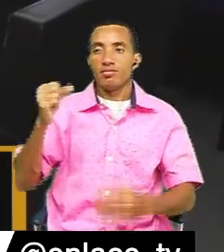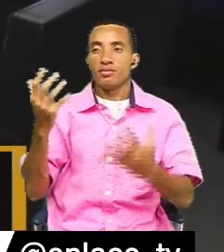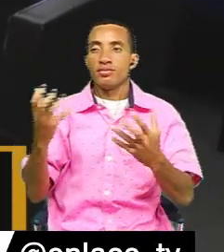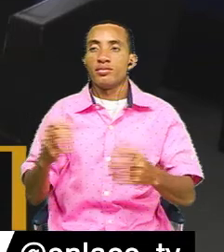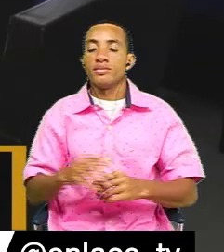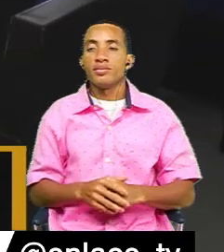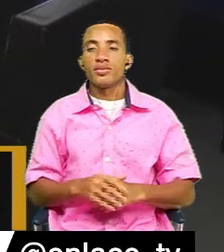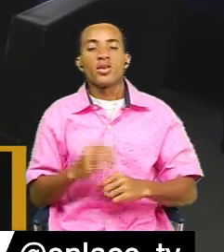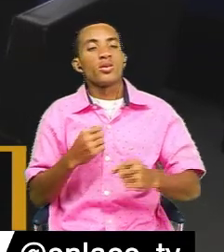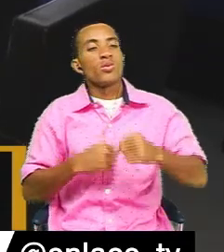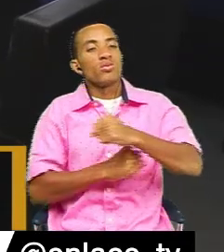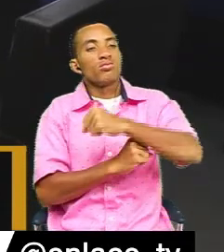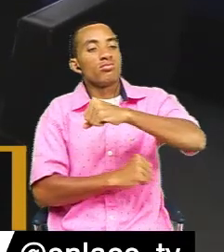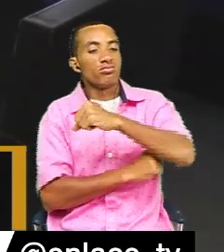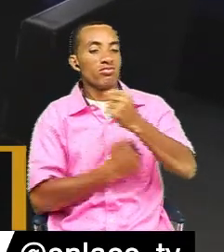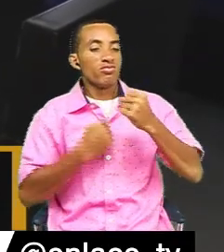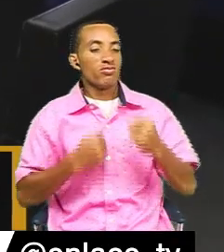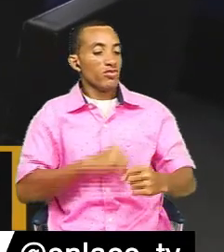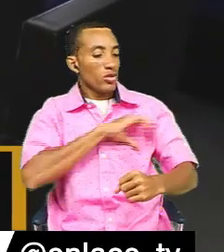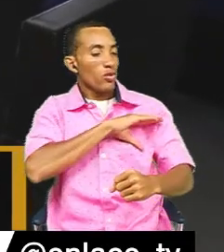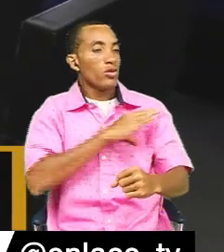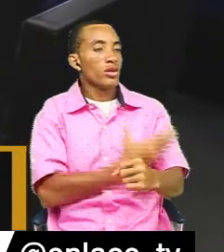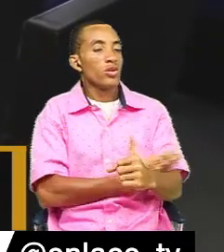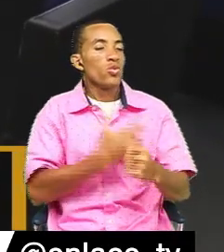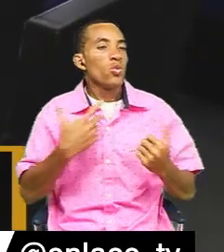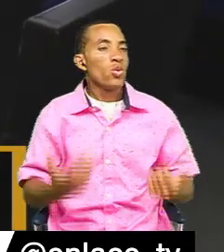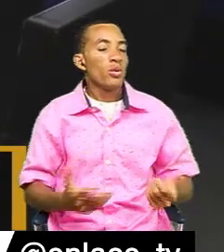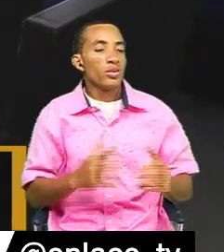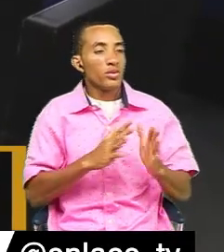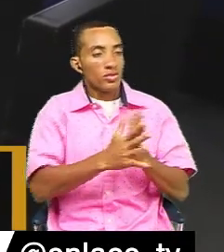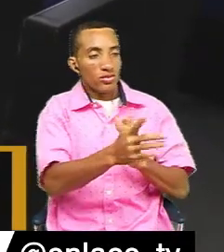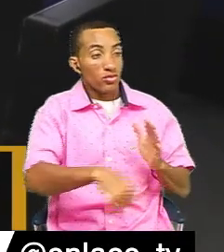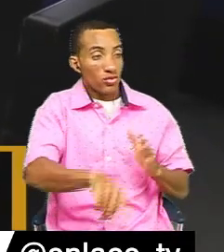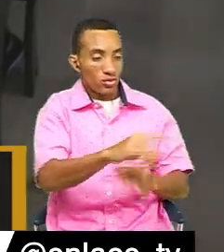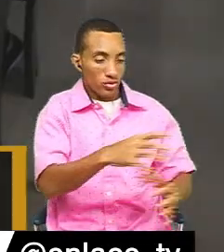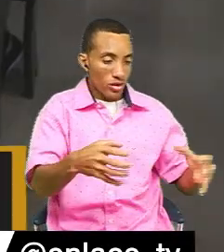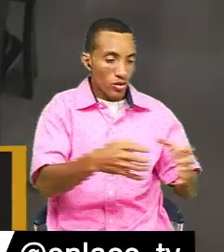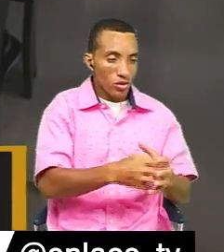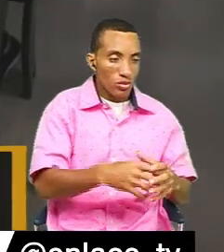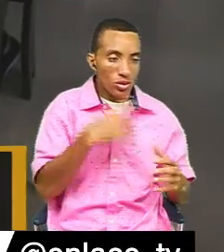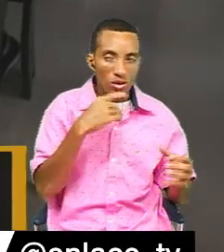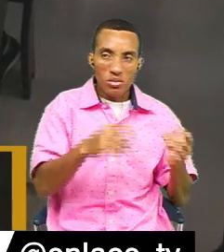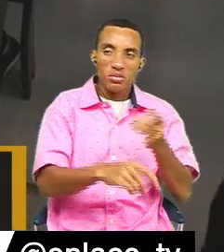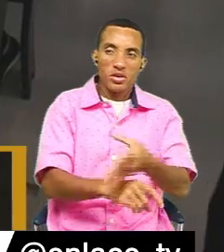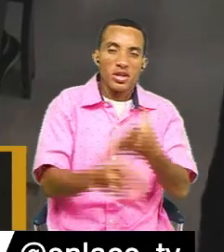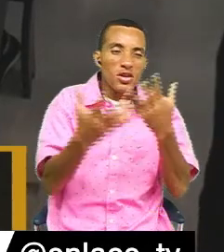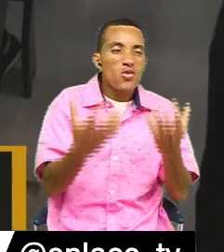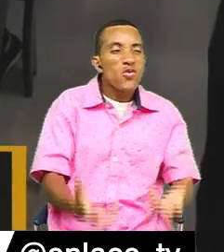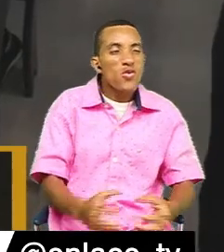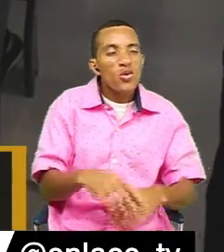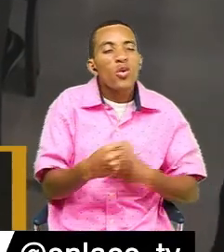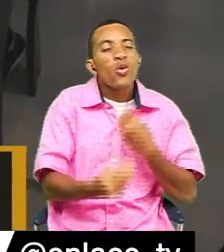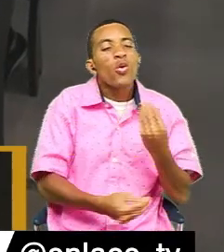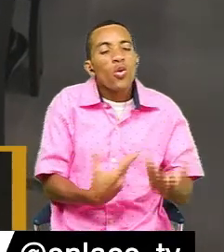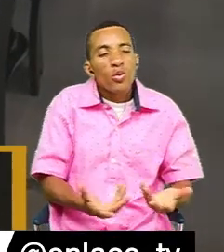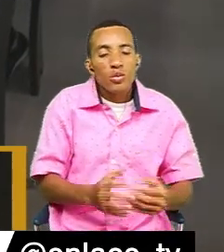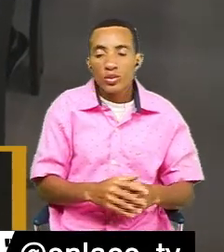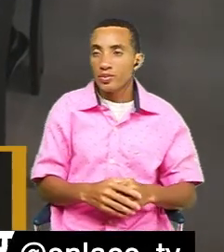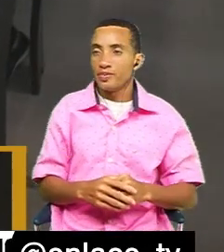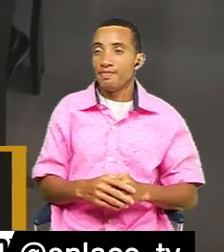son las fortalezas del equipo que usted tiene y que pues lo van a utilizar precisamente en contra de todos los equipos de Barranca? Bueno, ese es el